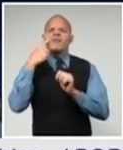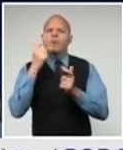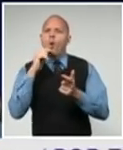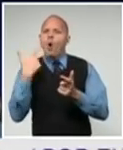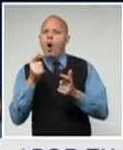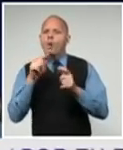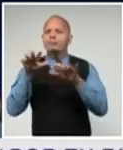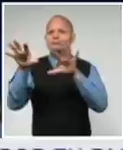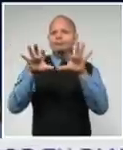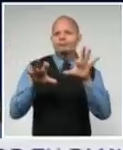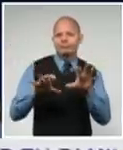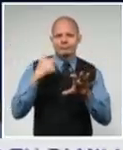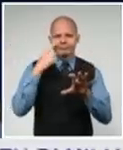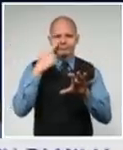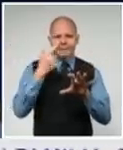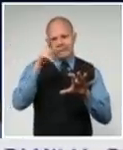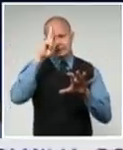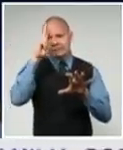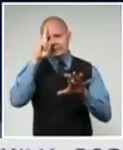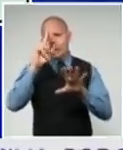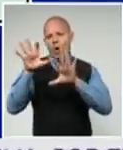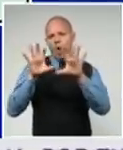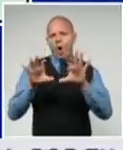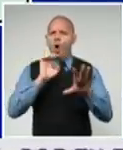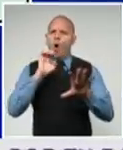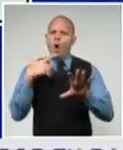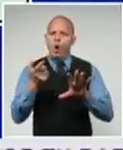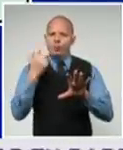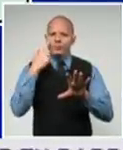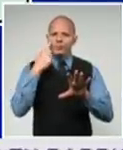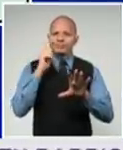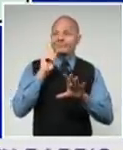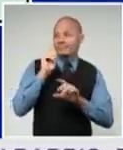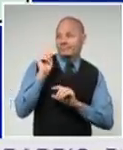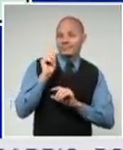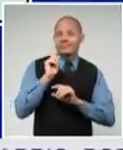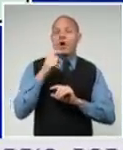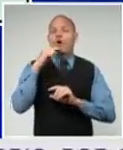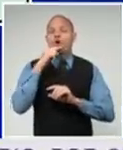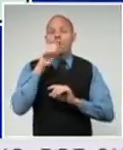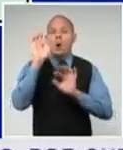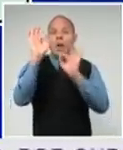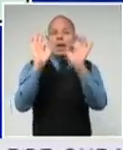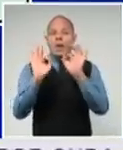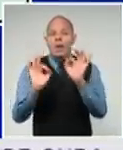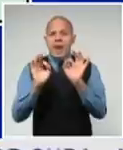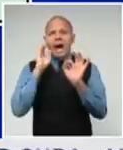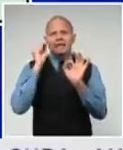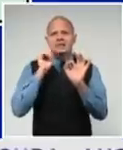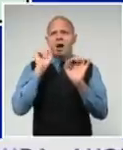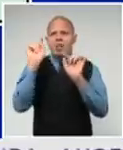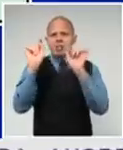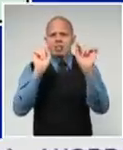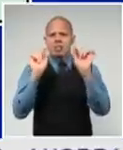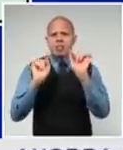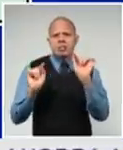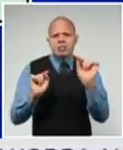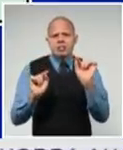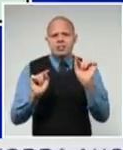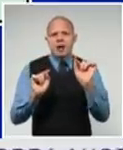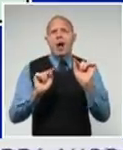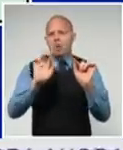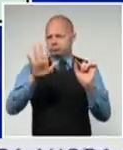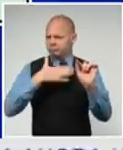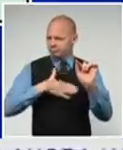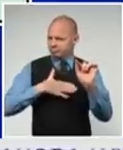aunque todavía se ve con un número importante de bolas rojas que tiene que ver con los